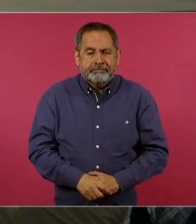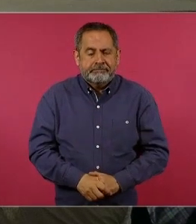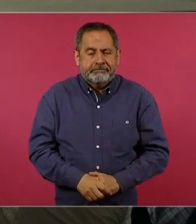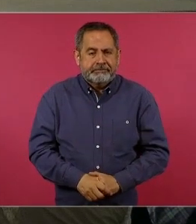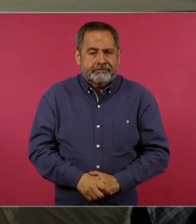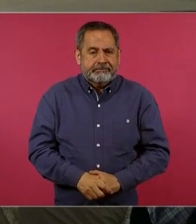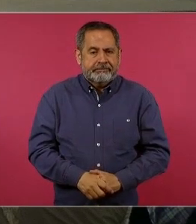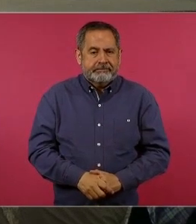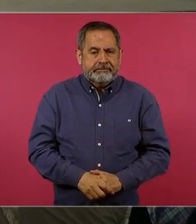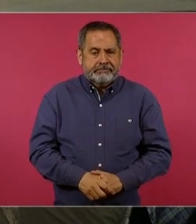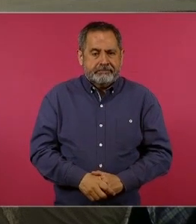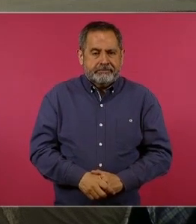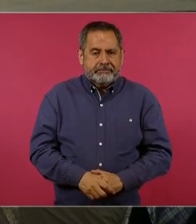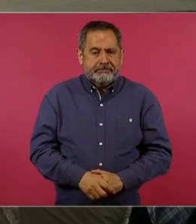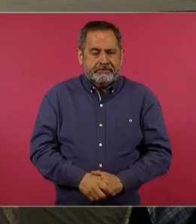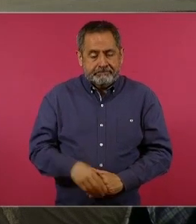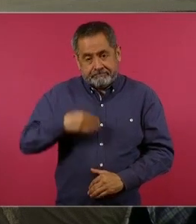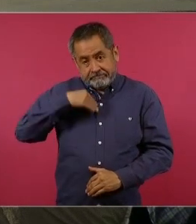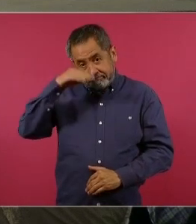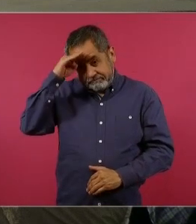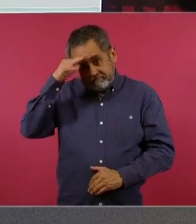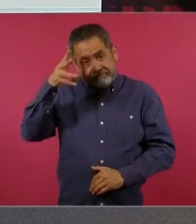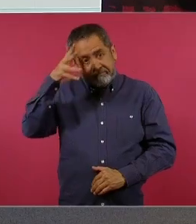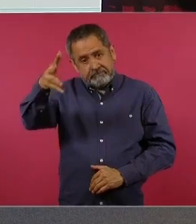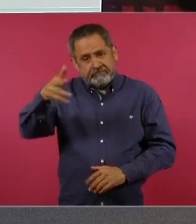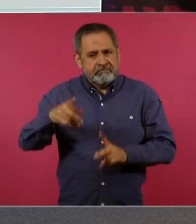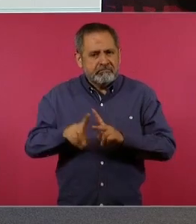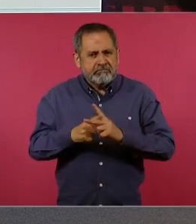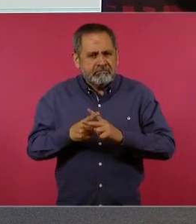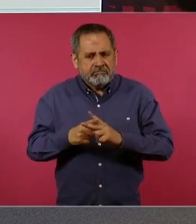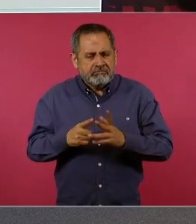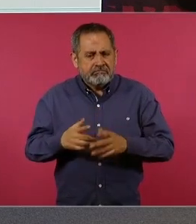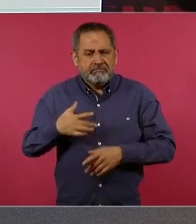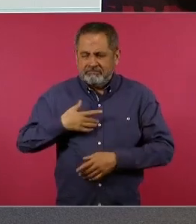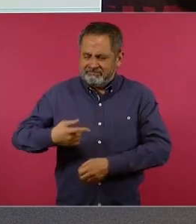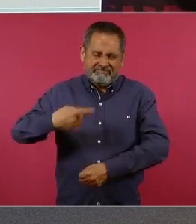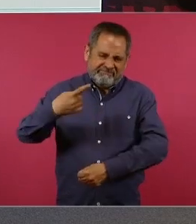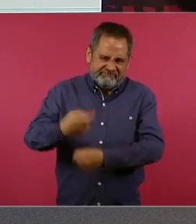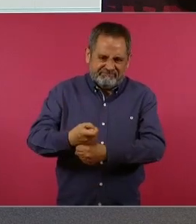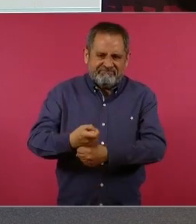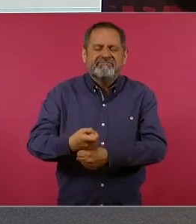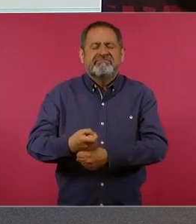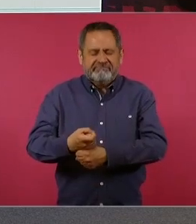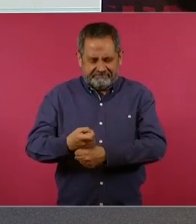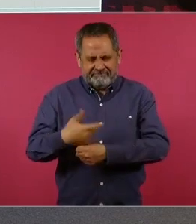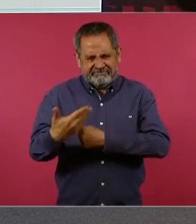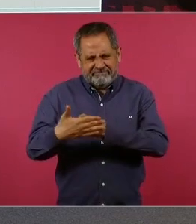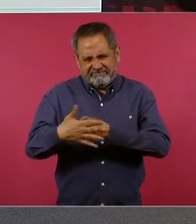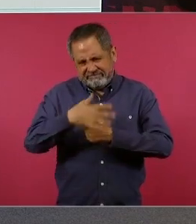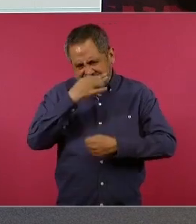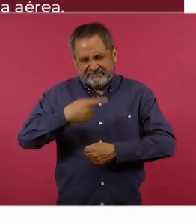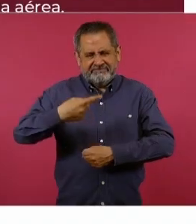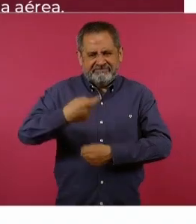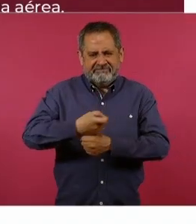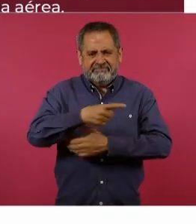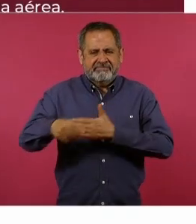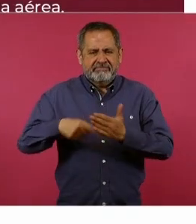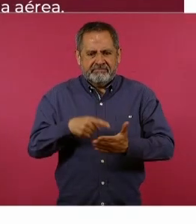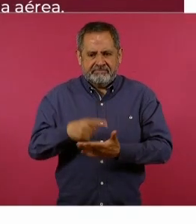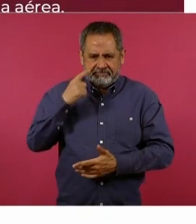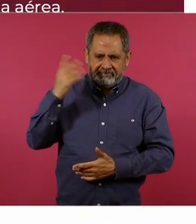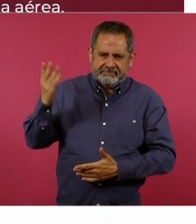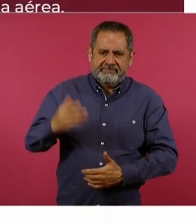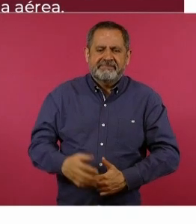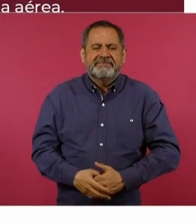¿Cuál es la proyección estratégica de este aeropuerto? Consolidarnos como el principal aeropuerto del país en el mediano plazo, mantener los